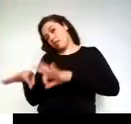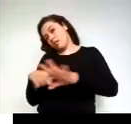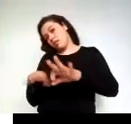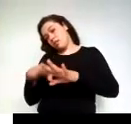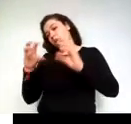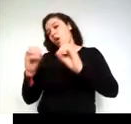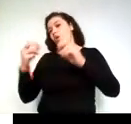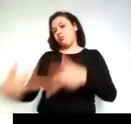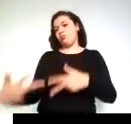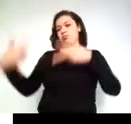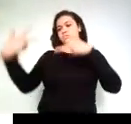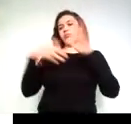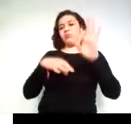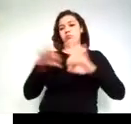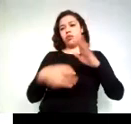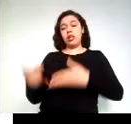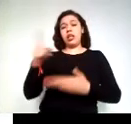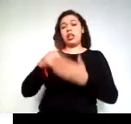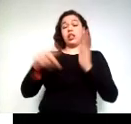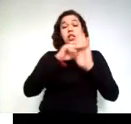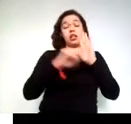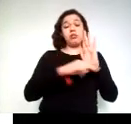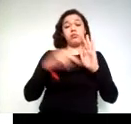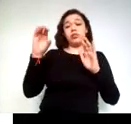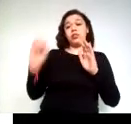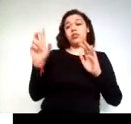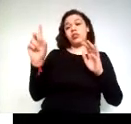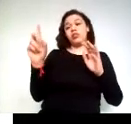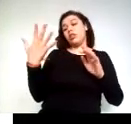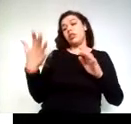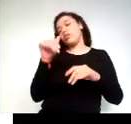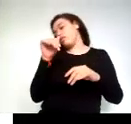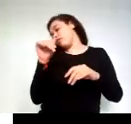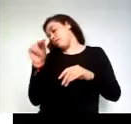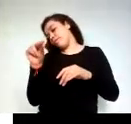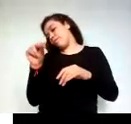office dentro de la aplicación de esta NOM 035 en específico.